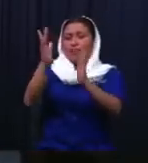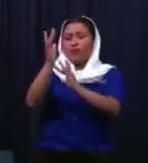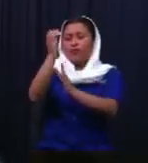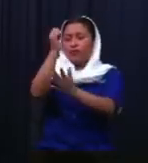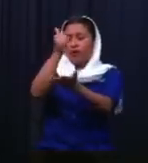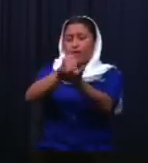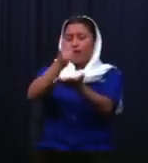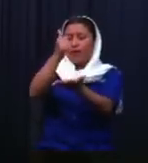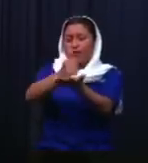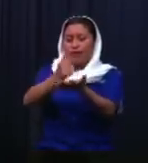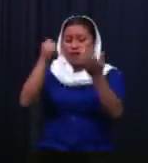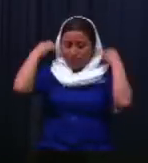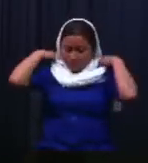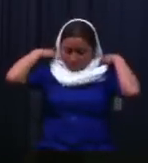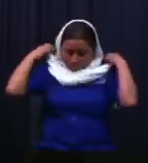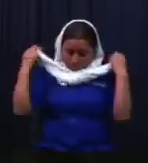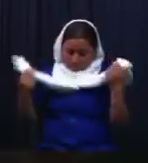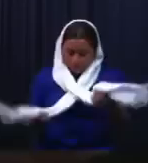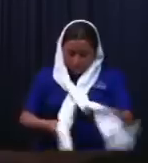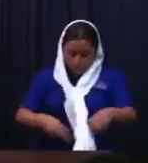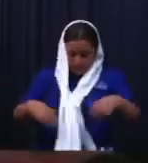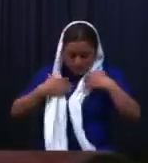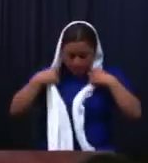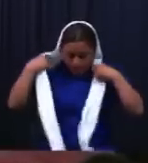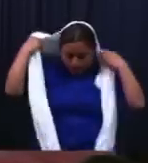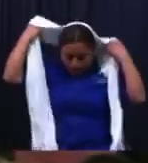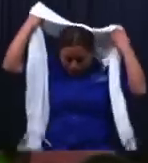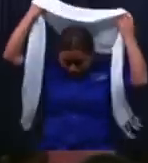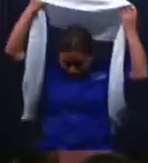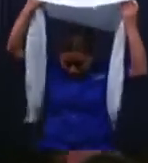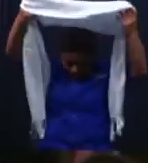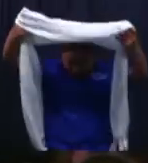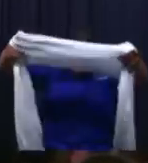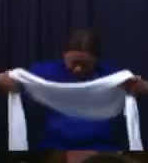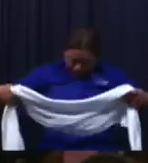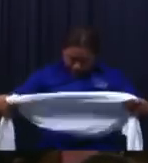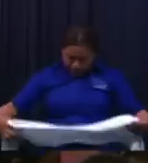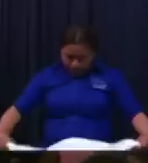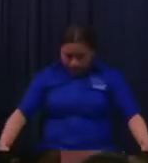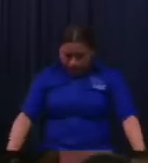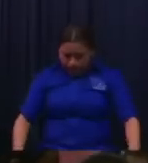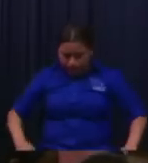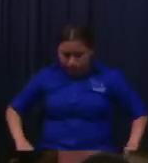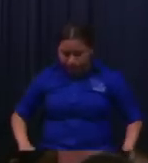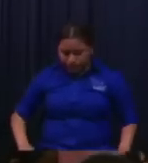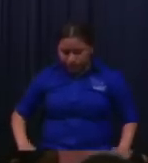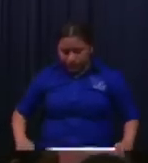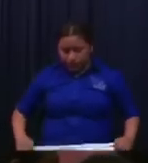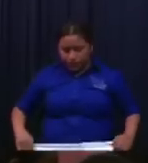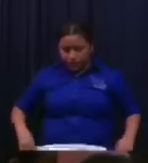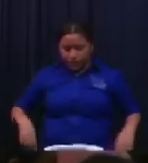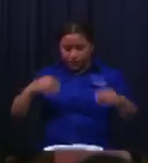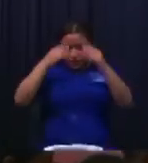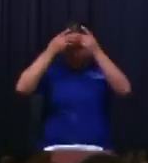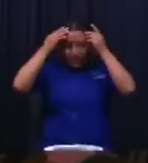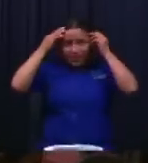Amén, amén y amén. Gloria a Dios. Sí, hermano, si le quiere dar palmas a Él.